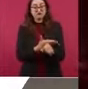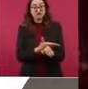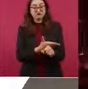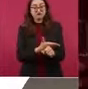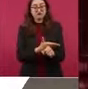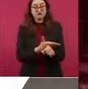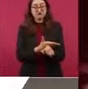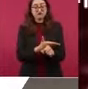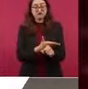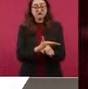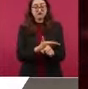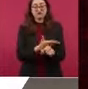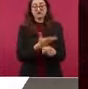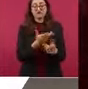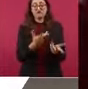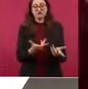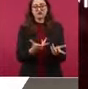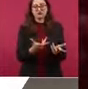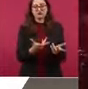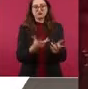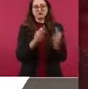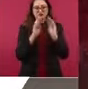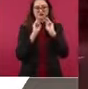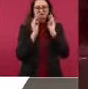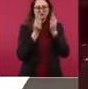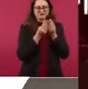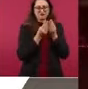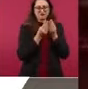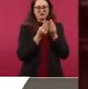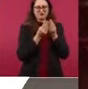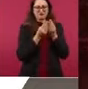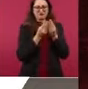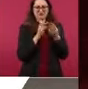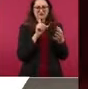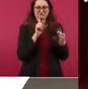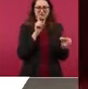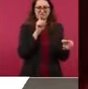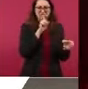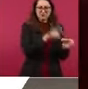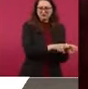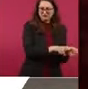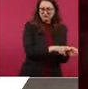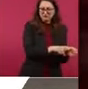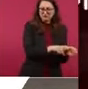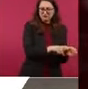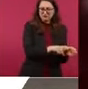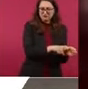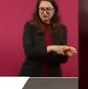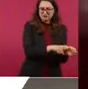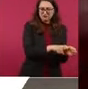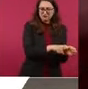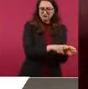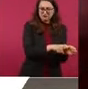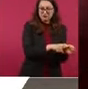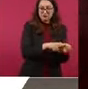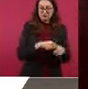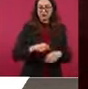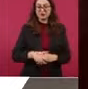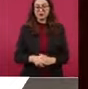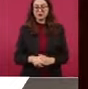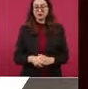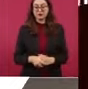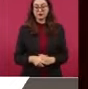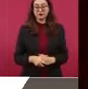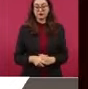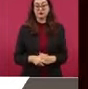lo haga, indicó el jefe del Ejecutivo. Se habla de un grupo, se hizo hasta un organigrama y así se encuadró el tema en